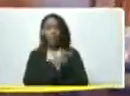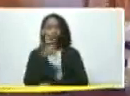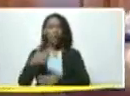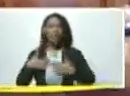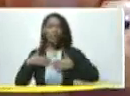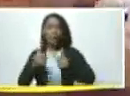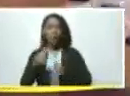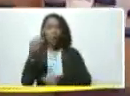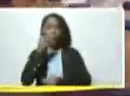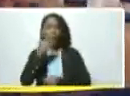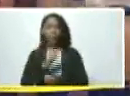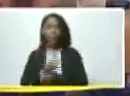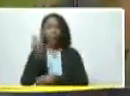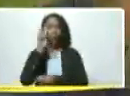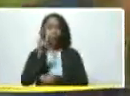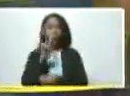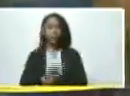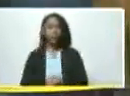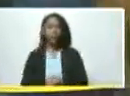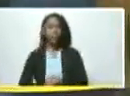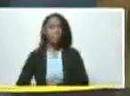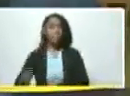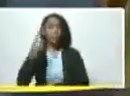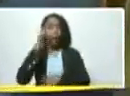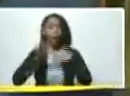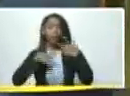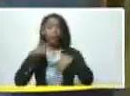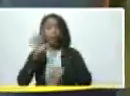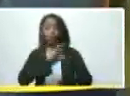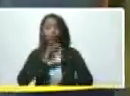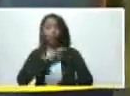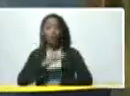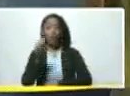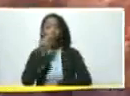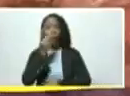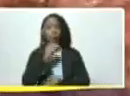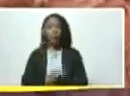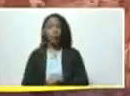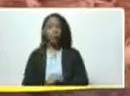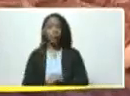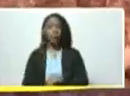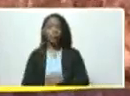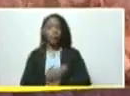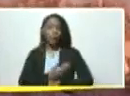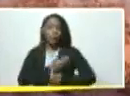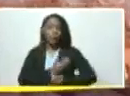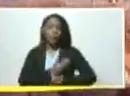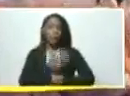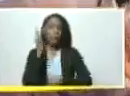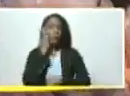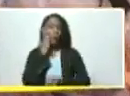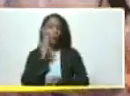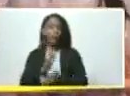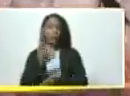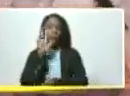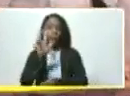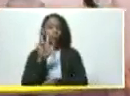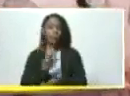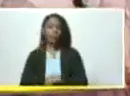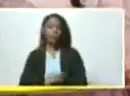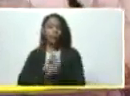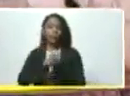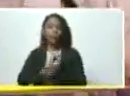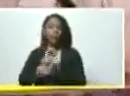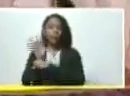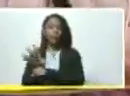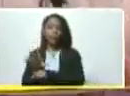sanas nutricionalmente. 2, primer acto de soberanía alimentaria a través de la lactancia materna. 3,